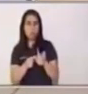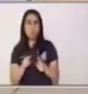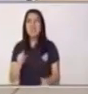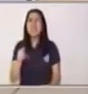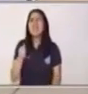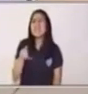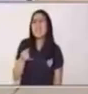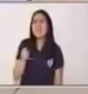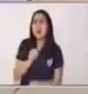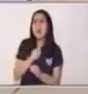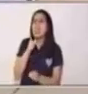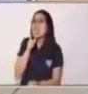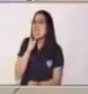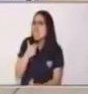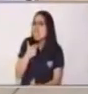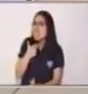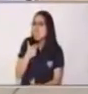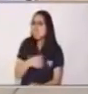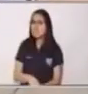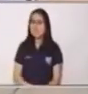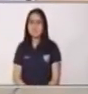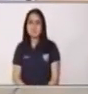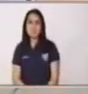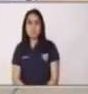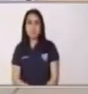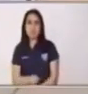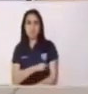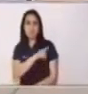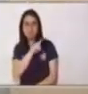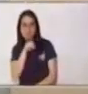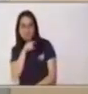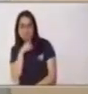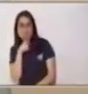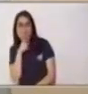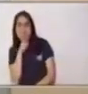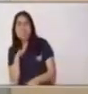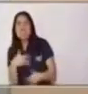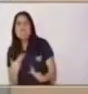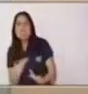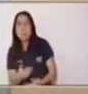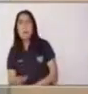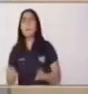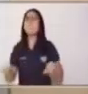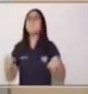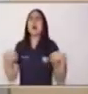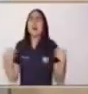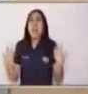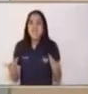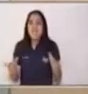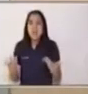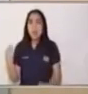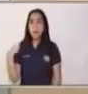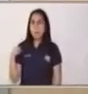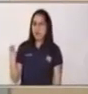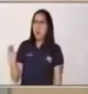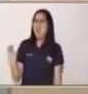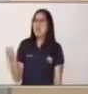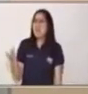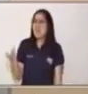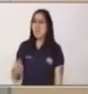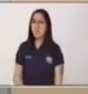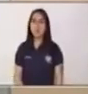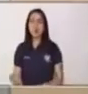¿Con quién? ¿Quiénes son? ¿Para qué? ¿Cómo se